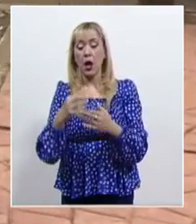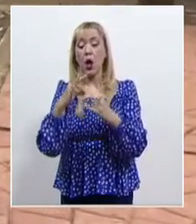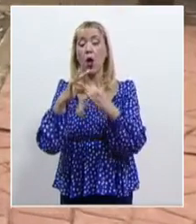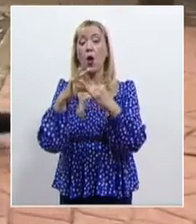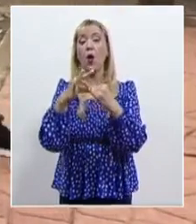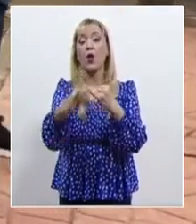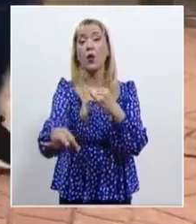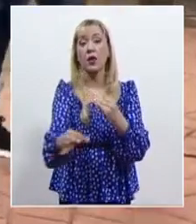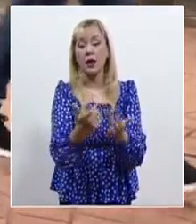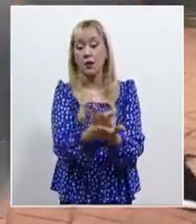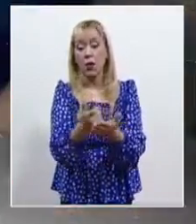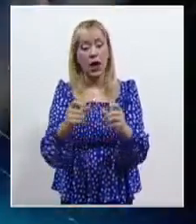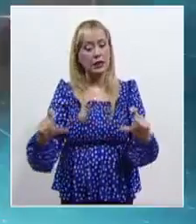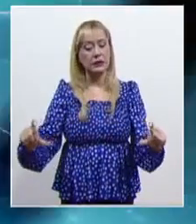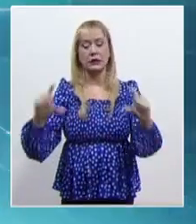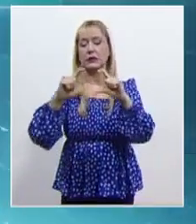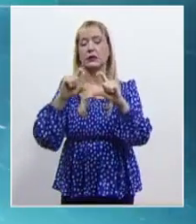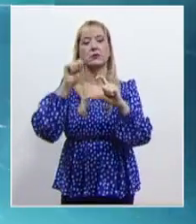de cotización.